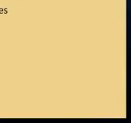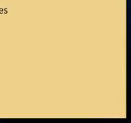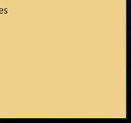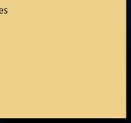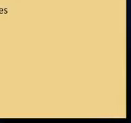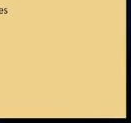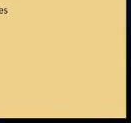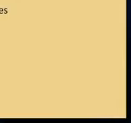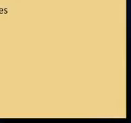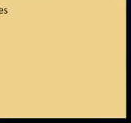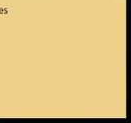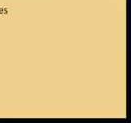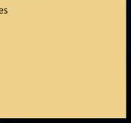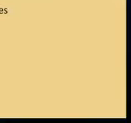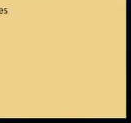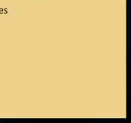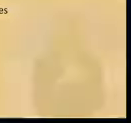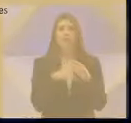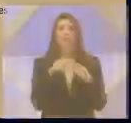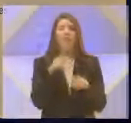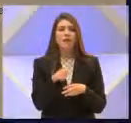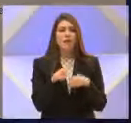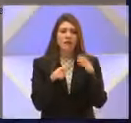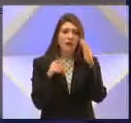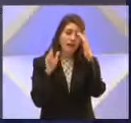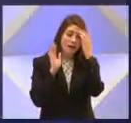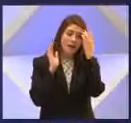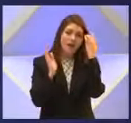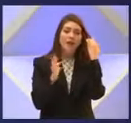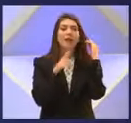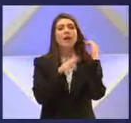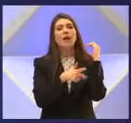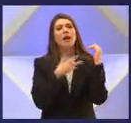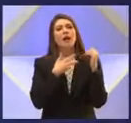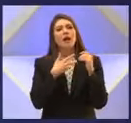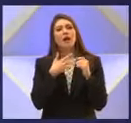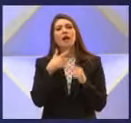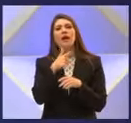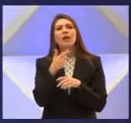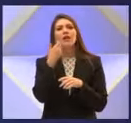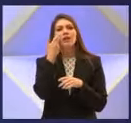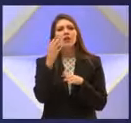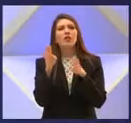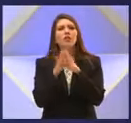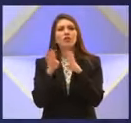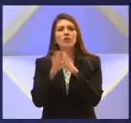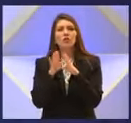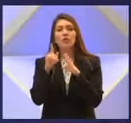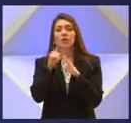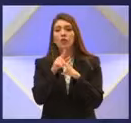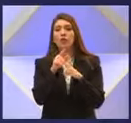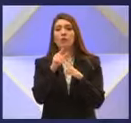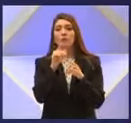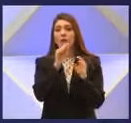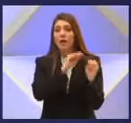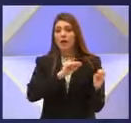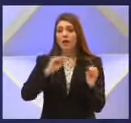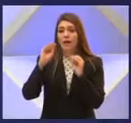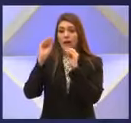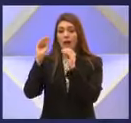ya se pagó el costo de subirlo al espacio ya no tendríamos que subir habría que elaborar